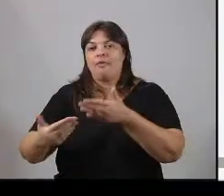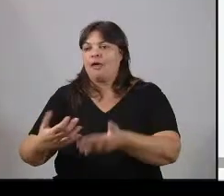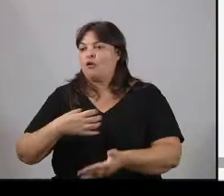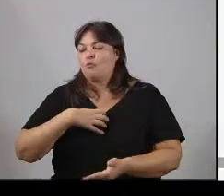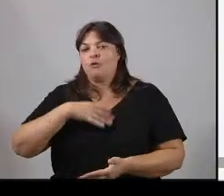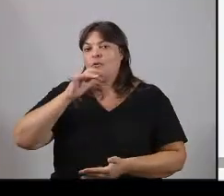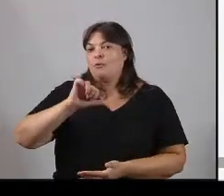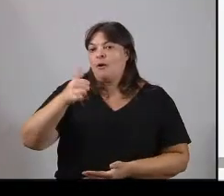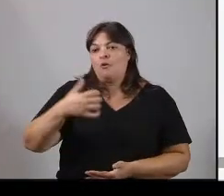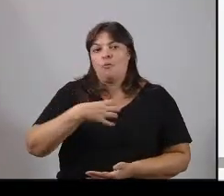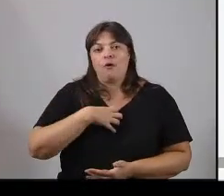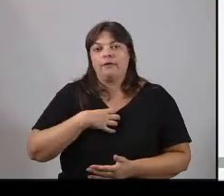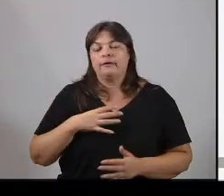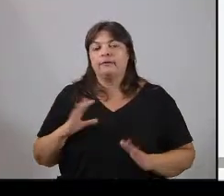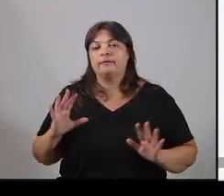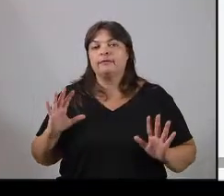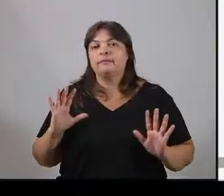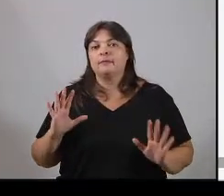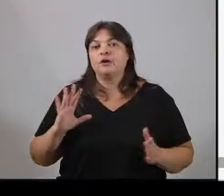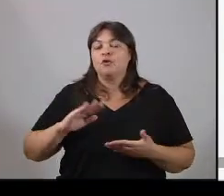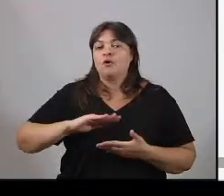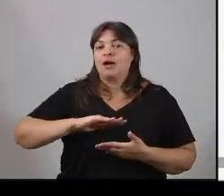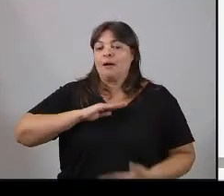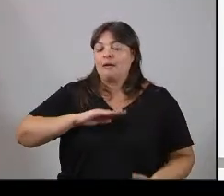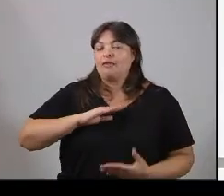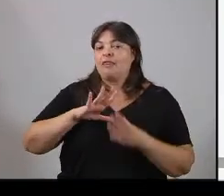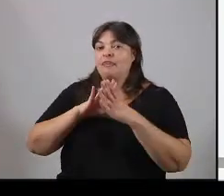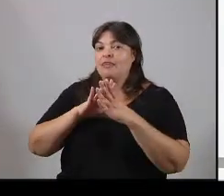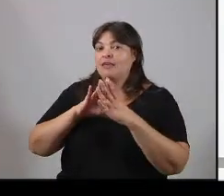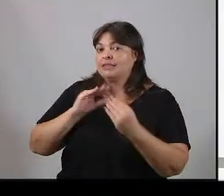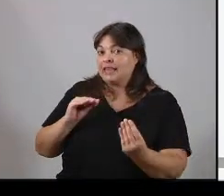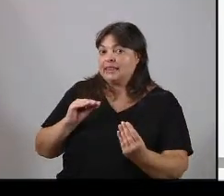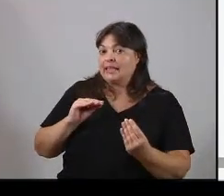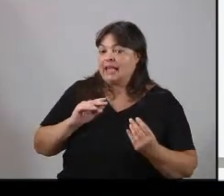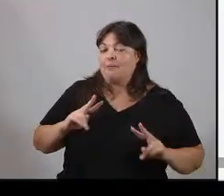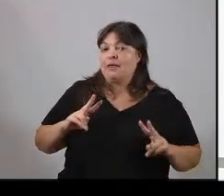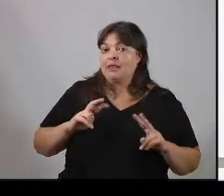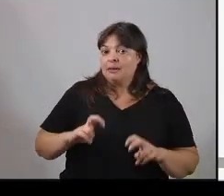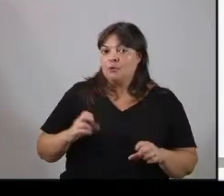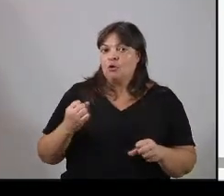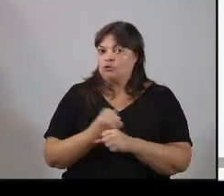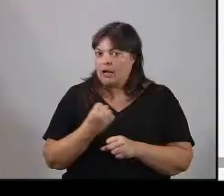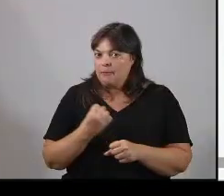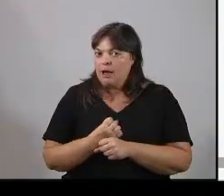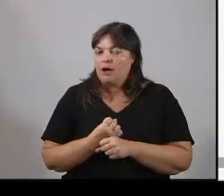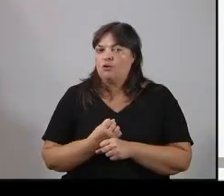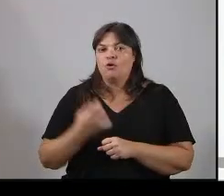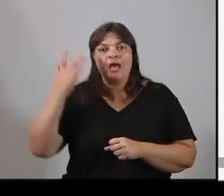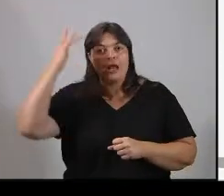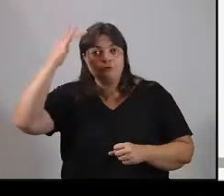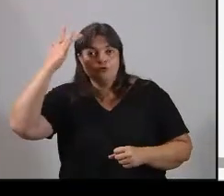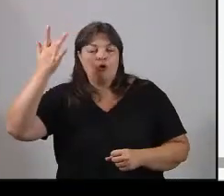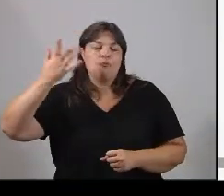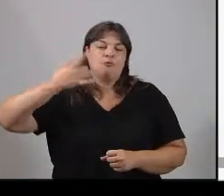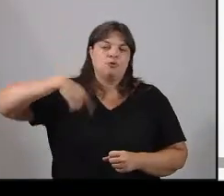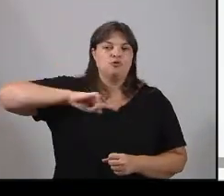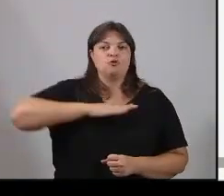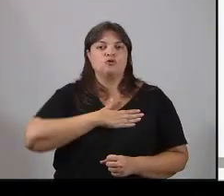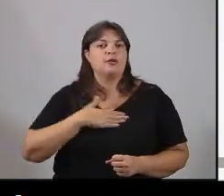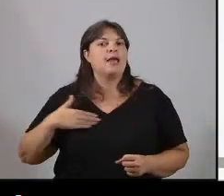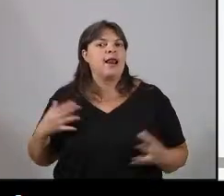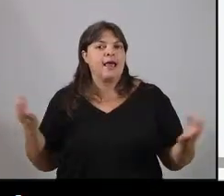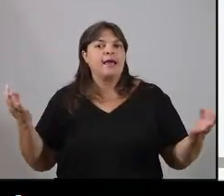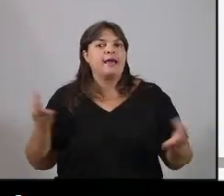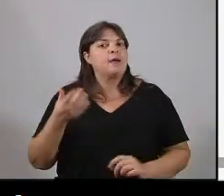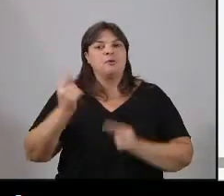aprobar. Pero con esa capacidad de entendimiento inicial, de trabajo y de toda la ilusión, lo que queremos es tener el